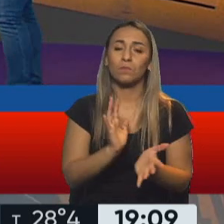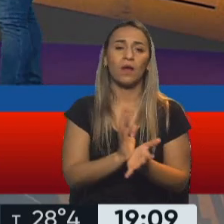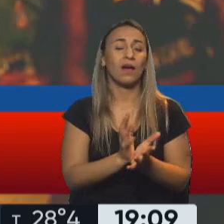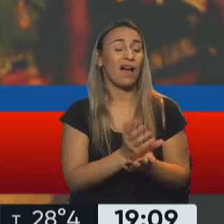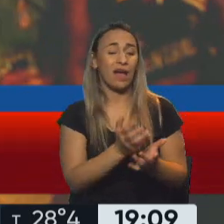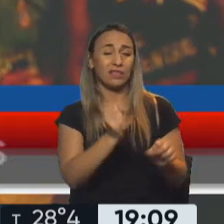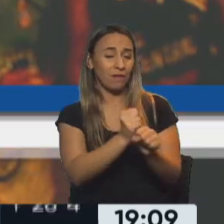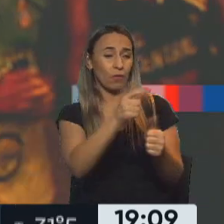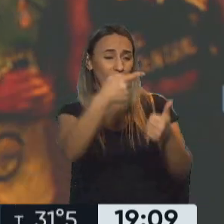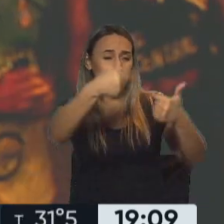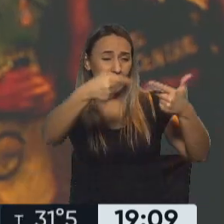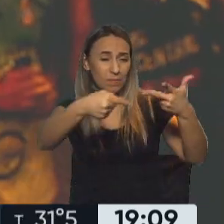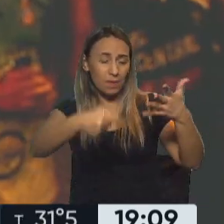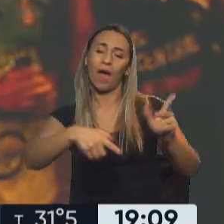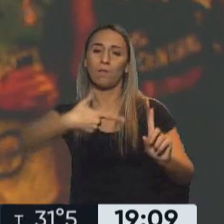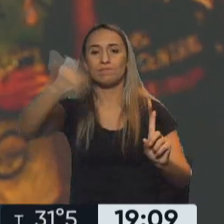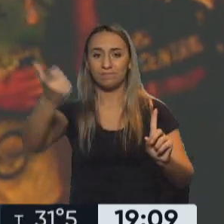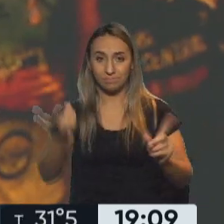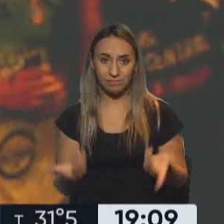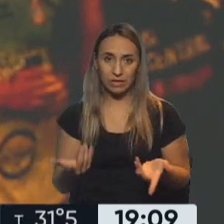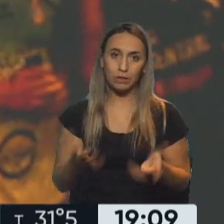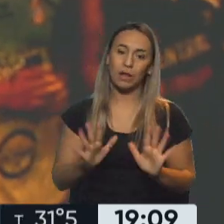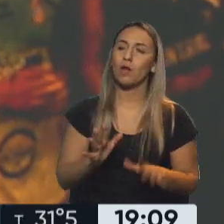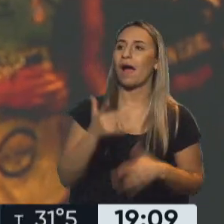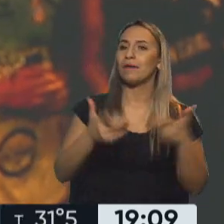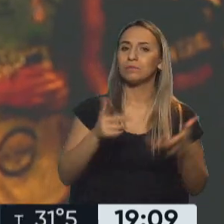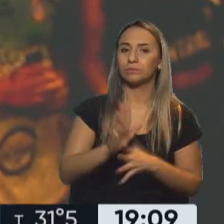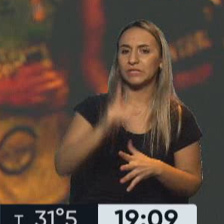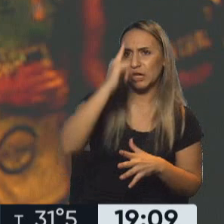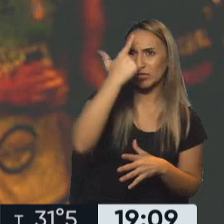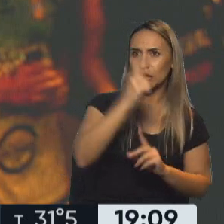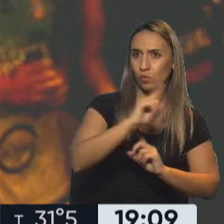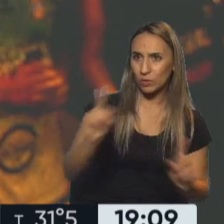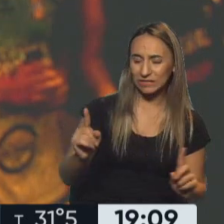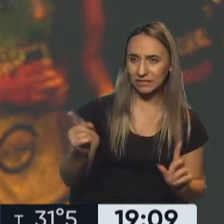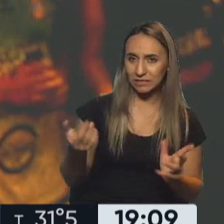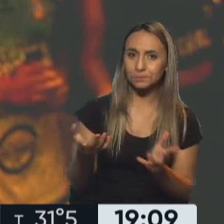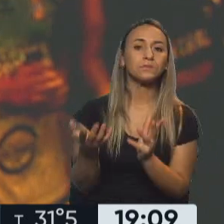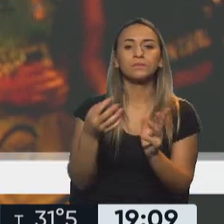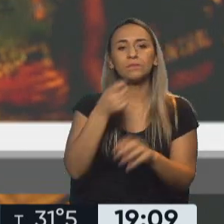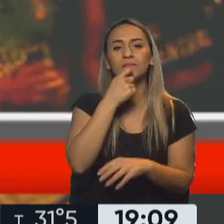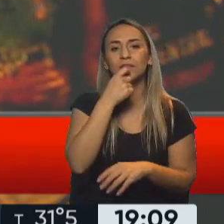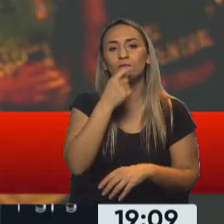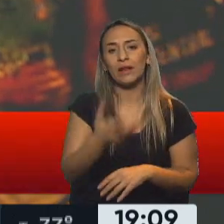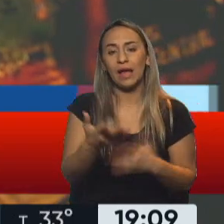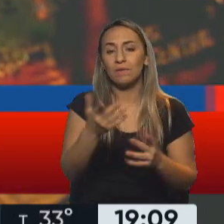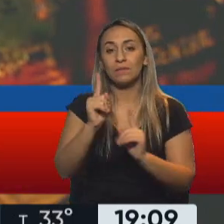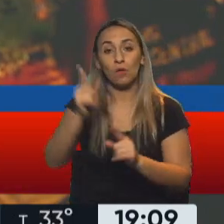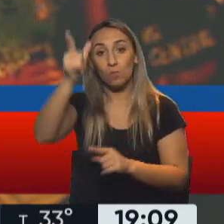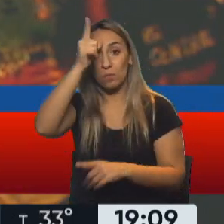ver, vos planteás, si no era inocente, pero lejos de un tiroteo. Si lo que hubiese sucedido era solamente lo que los